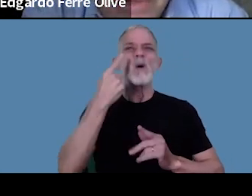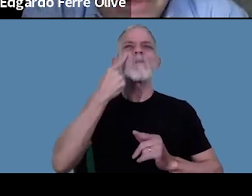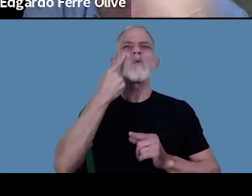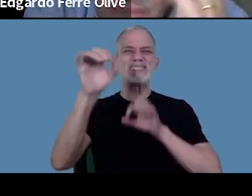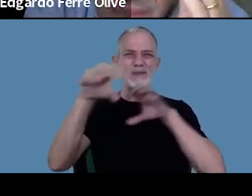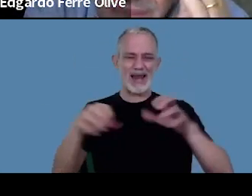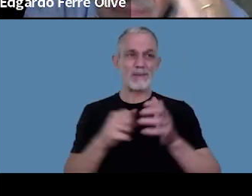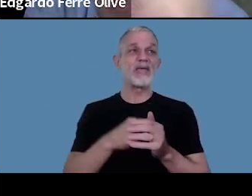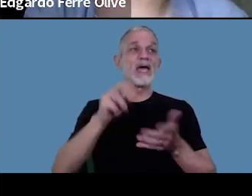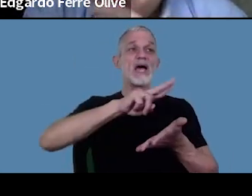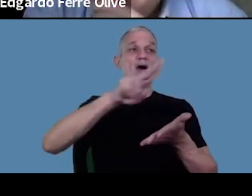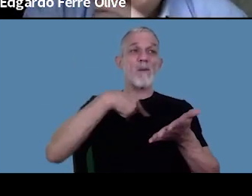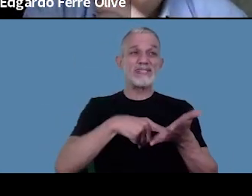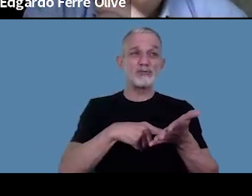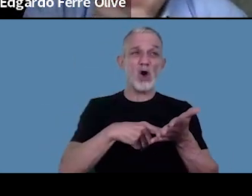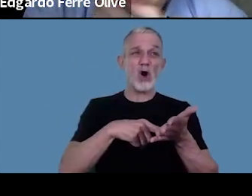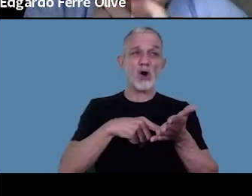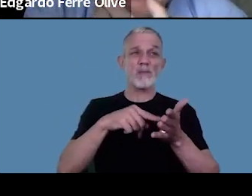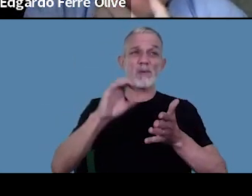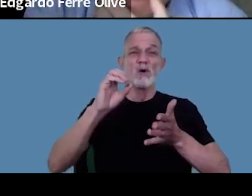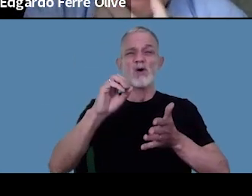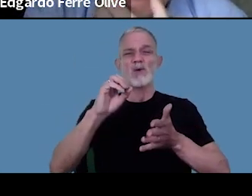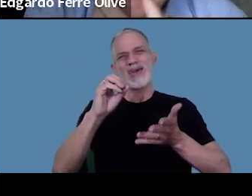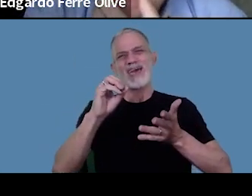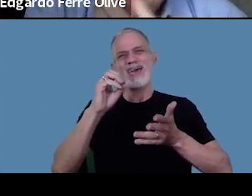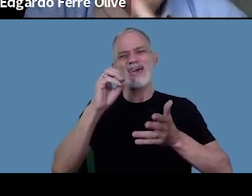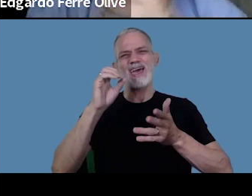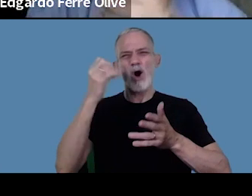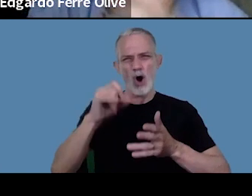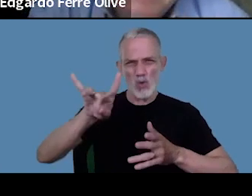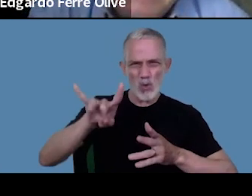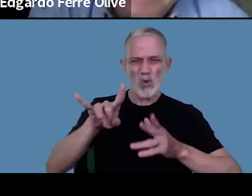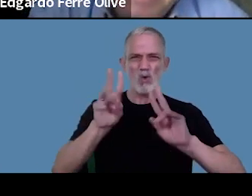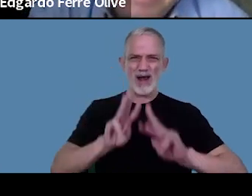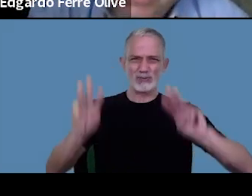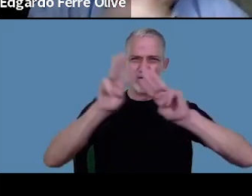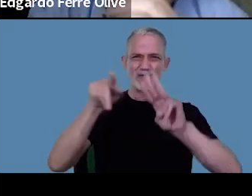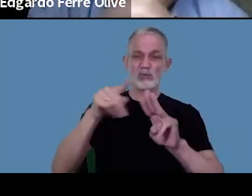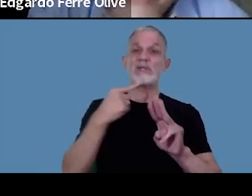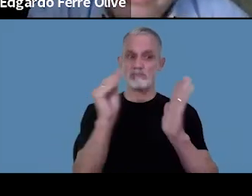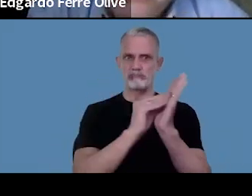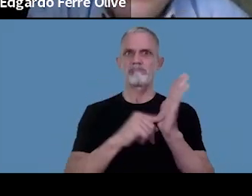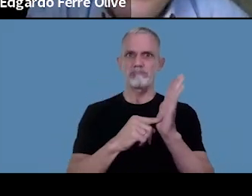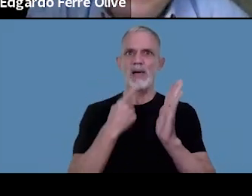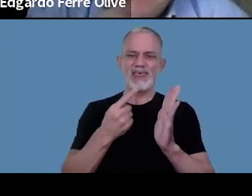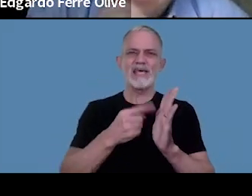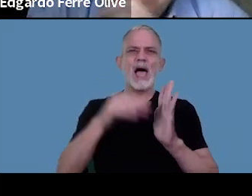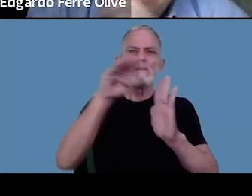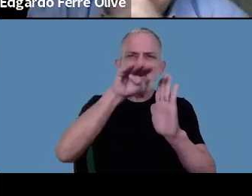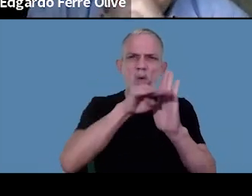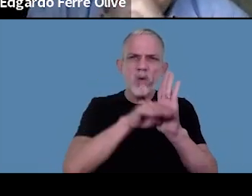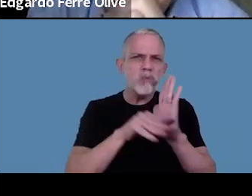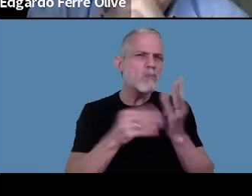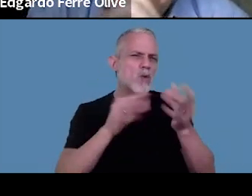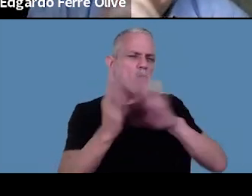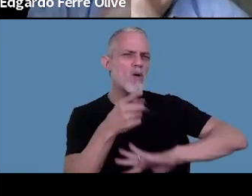Marco de Naciones Unidas es muy importante porque es la que establece la existencia de los distintos protocolos y la